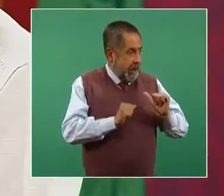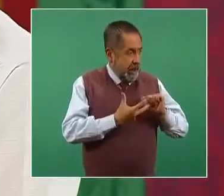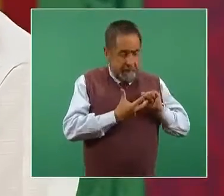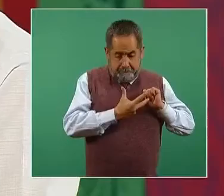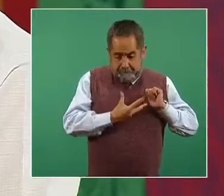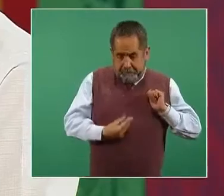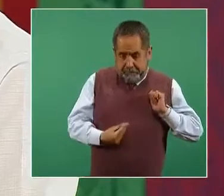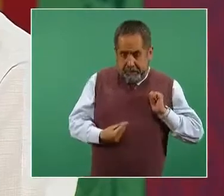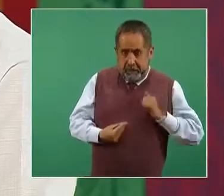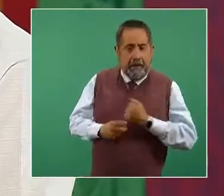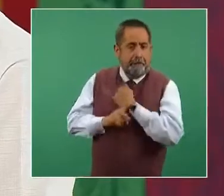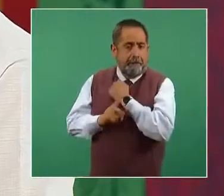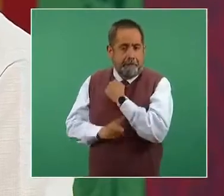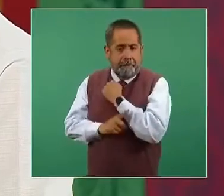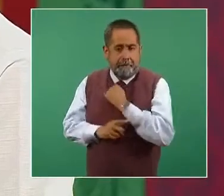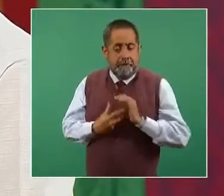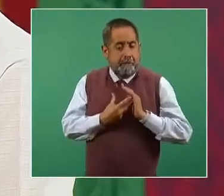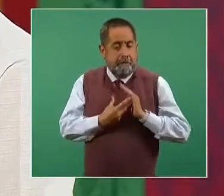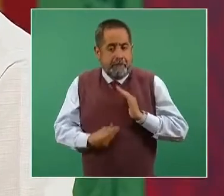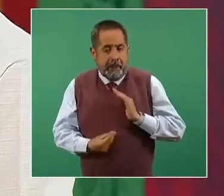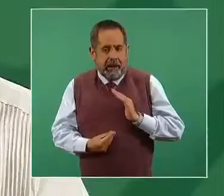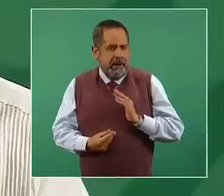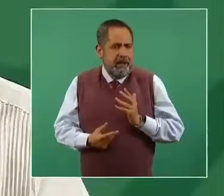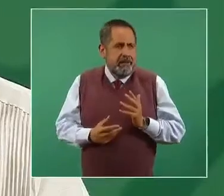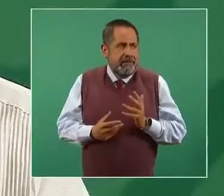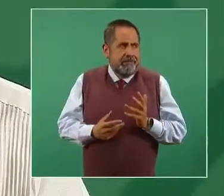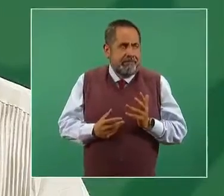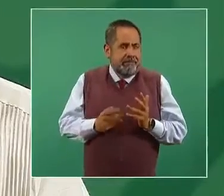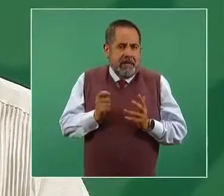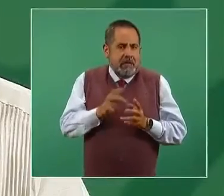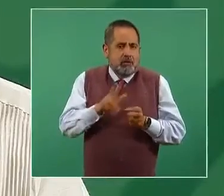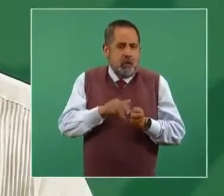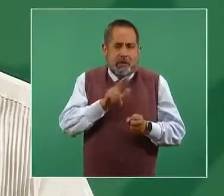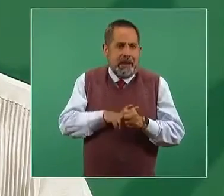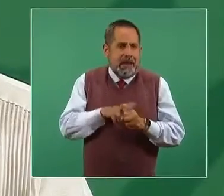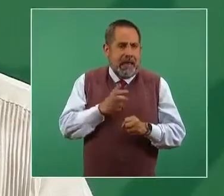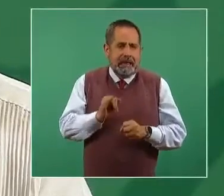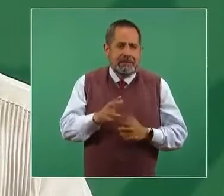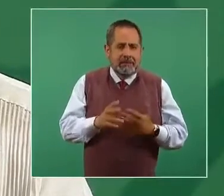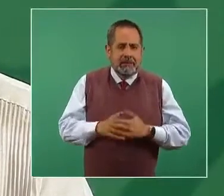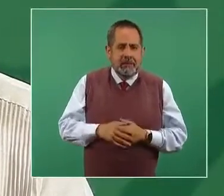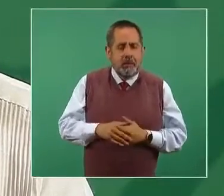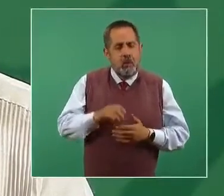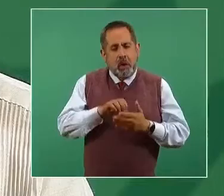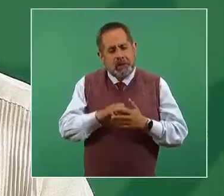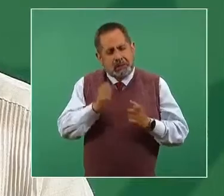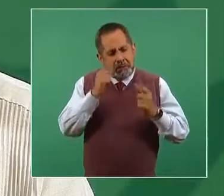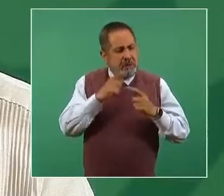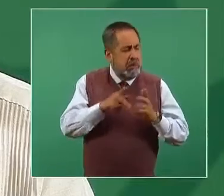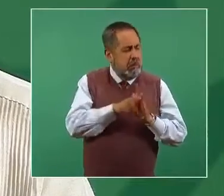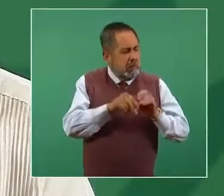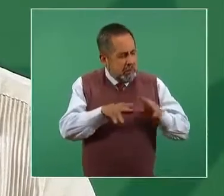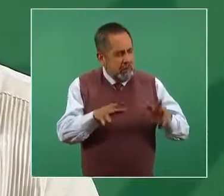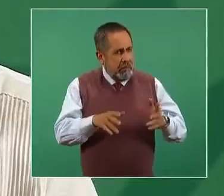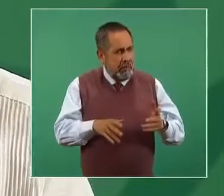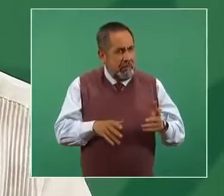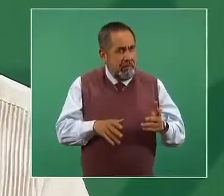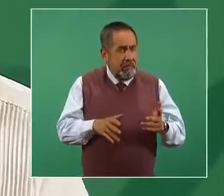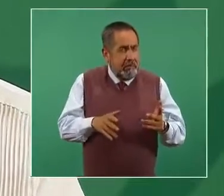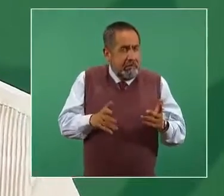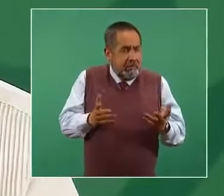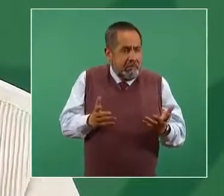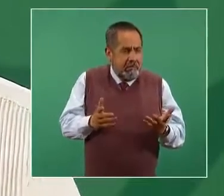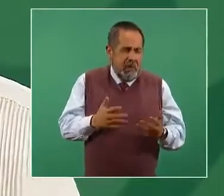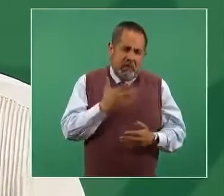niña que está en su vientre. Por eso nos llamó la atención que se publicitara, pero bueno, es